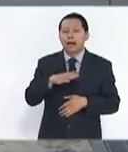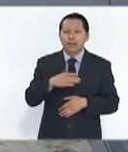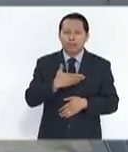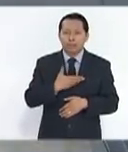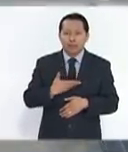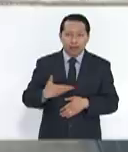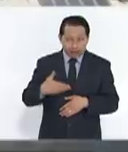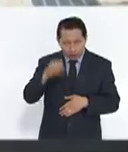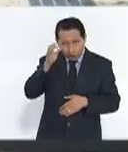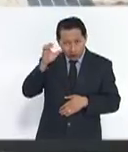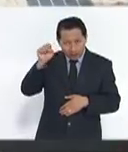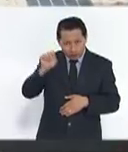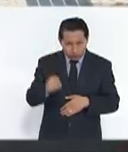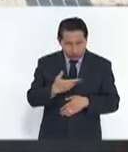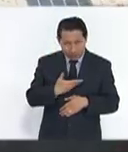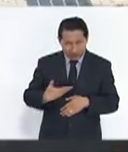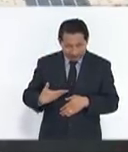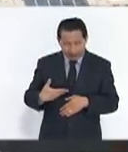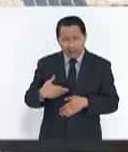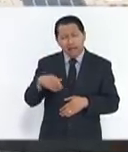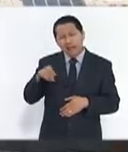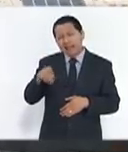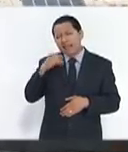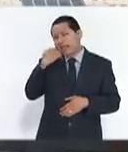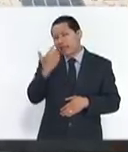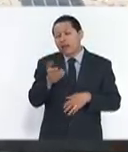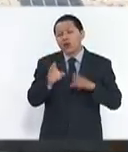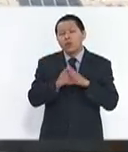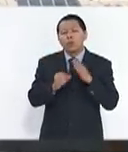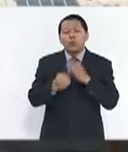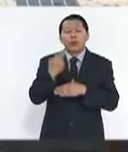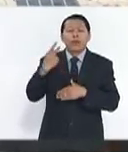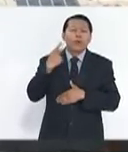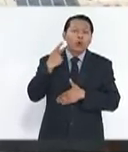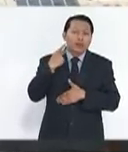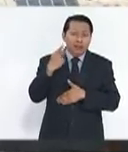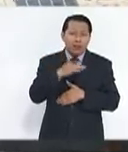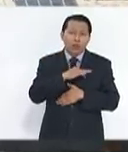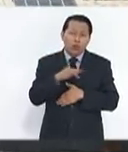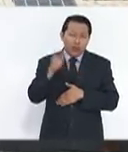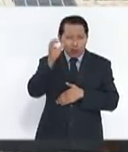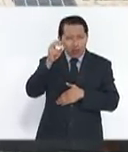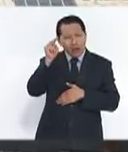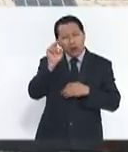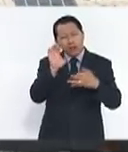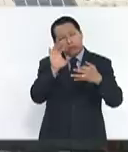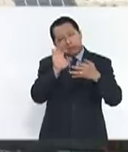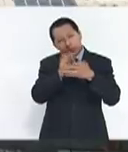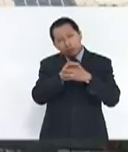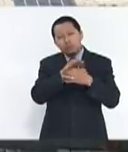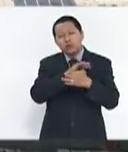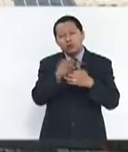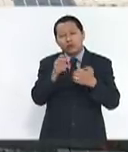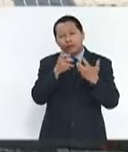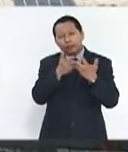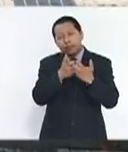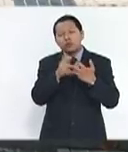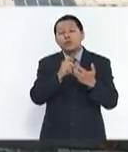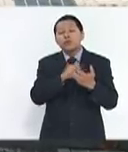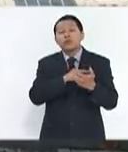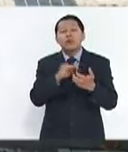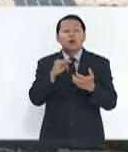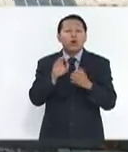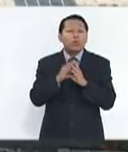presidente de Corea del Sur, Moon Jae-in, llevar a cabo su nueva política de acercamiento a Corea del Norte, una política que le